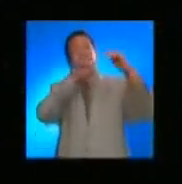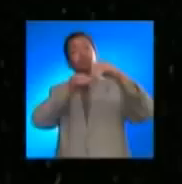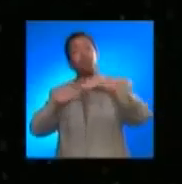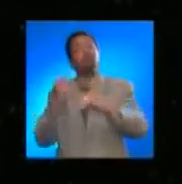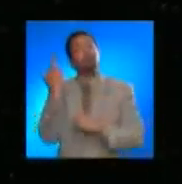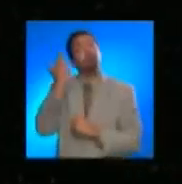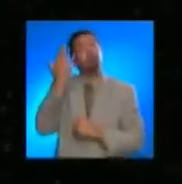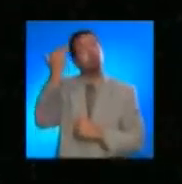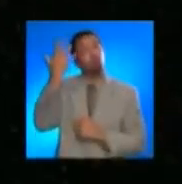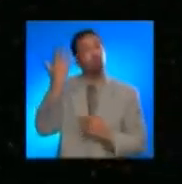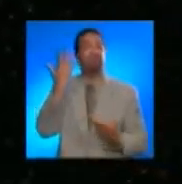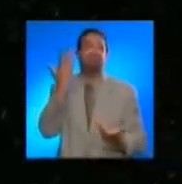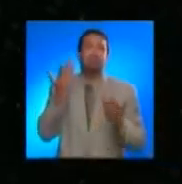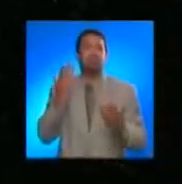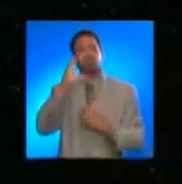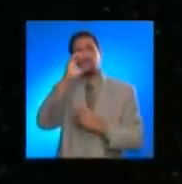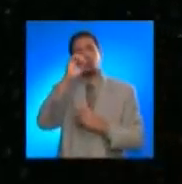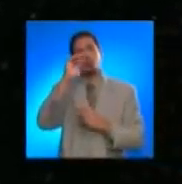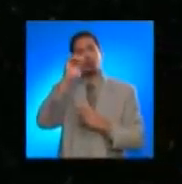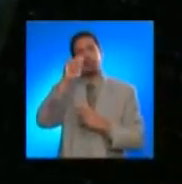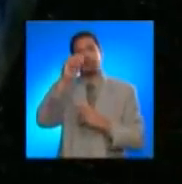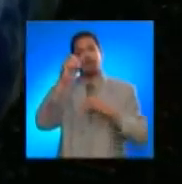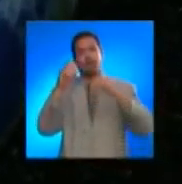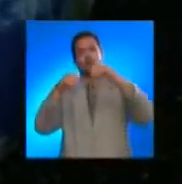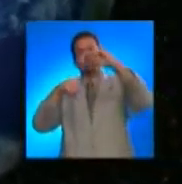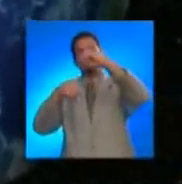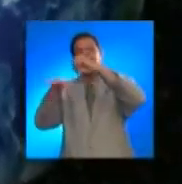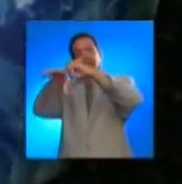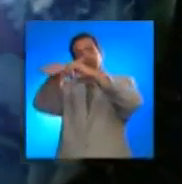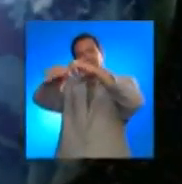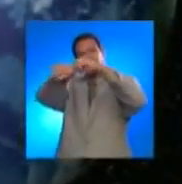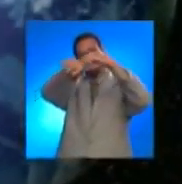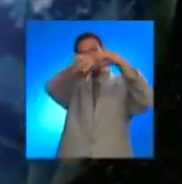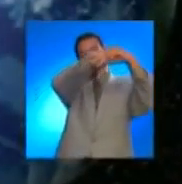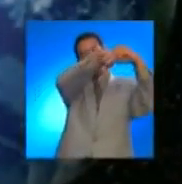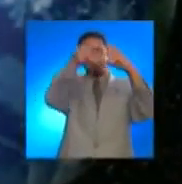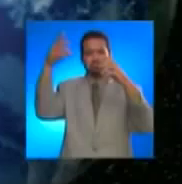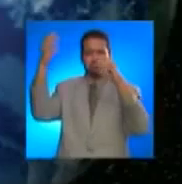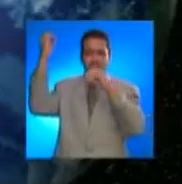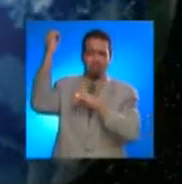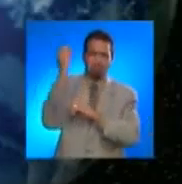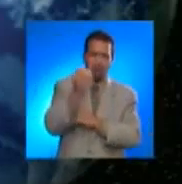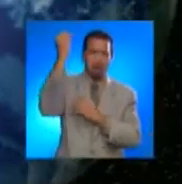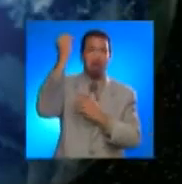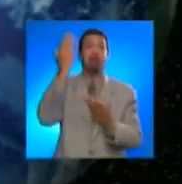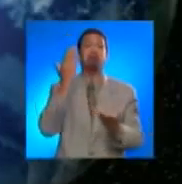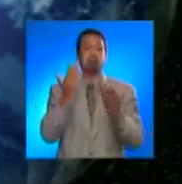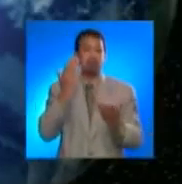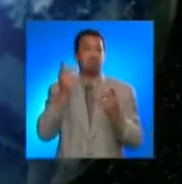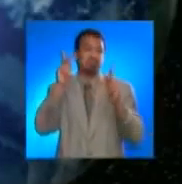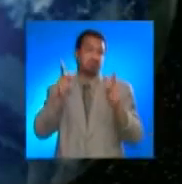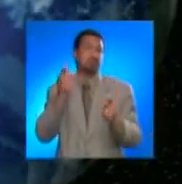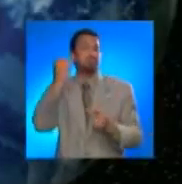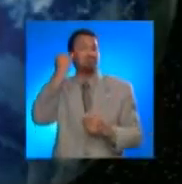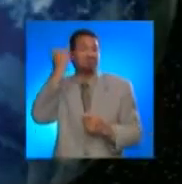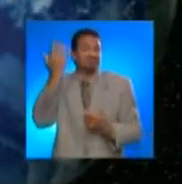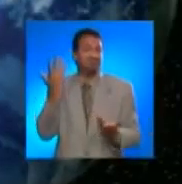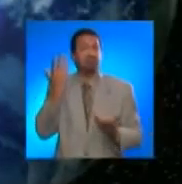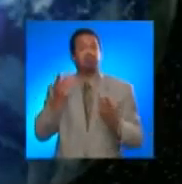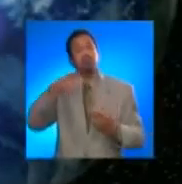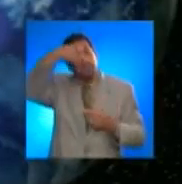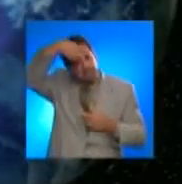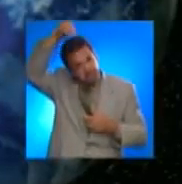debido a una avalancha de escombros que llegue al mar o debido a que parte del volcán se colapse hacia el mar. En ambos casos, la altura